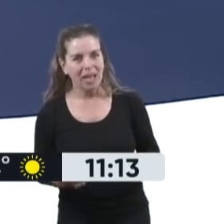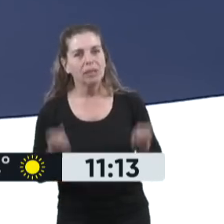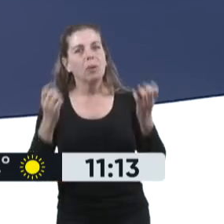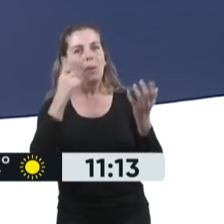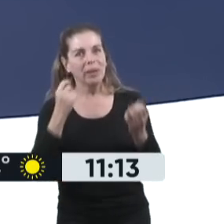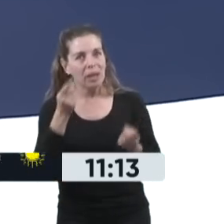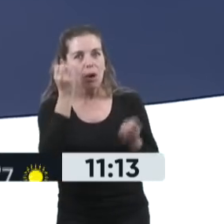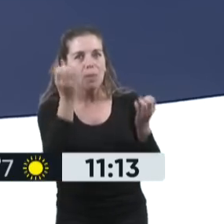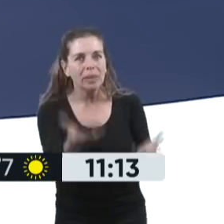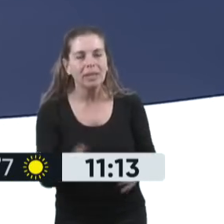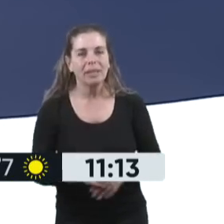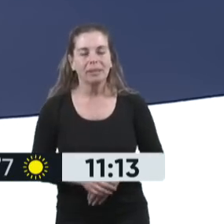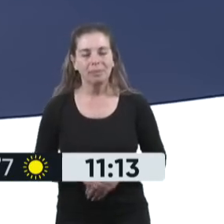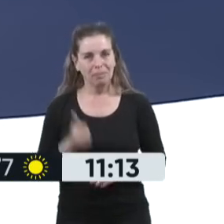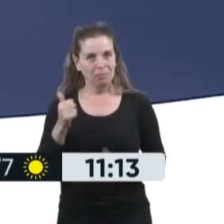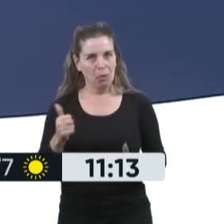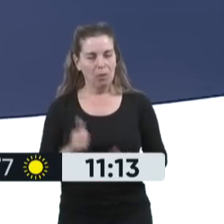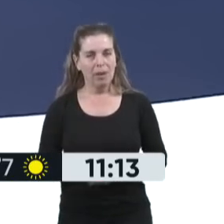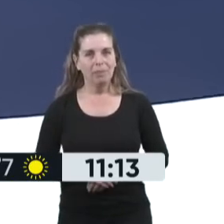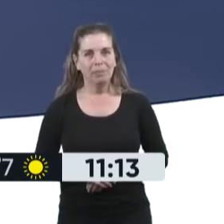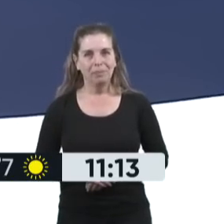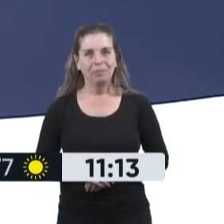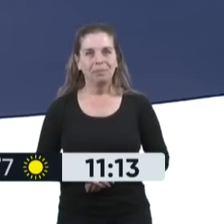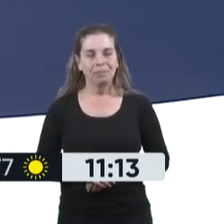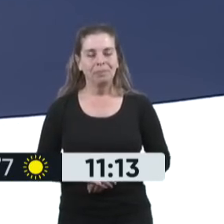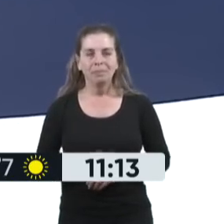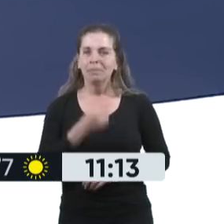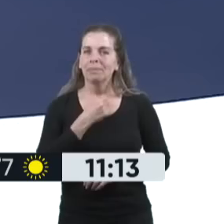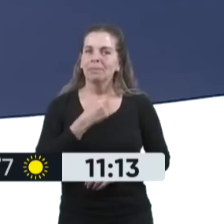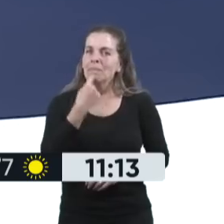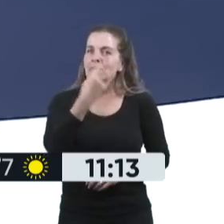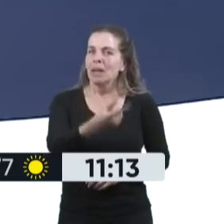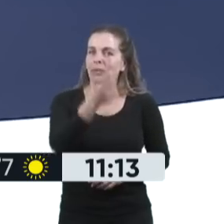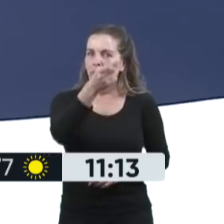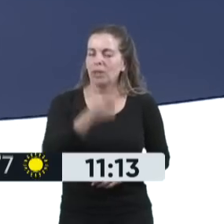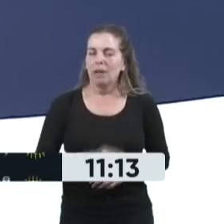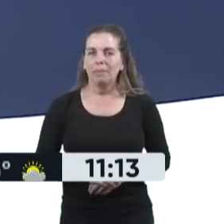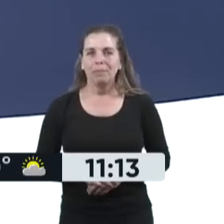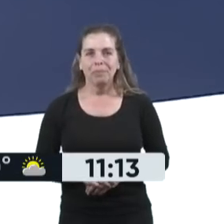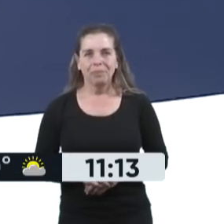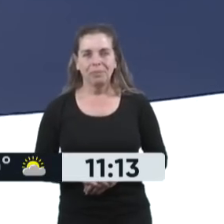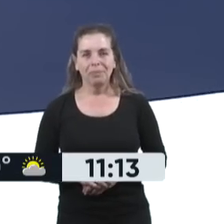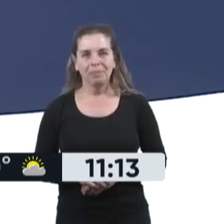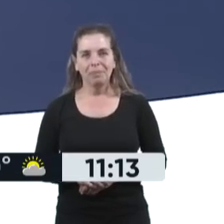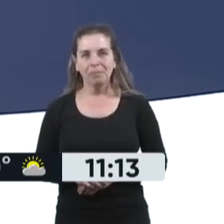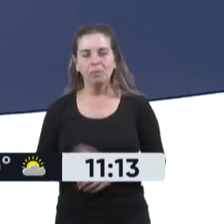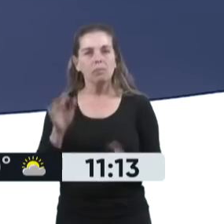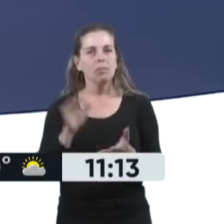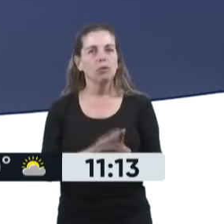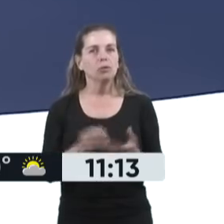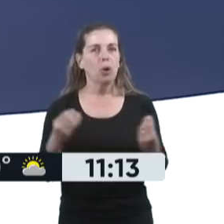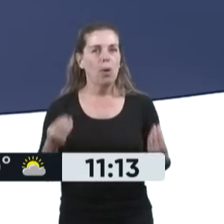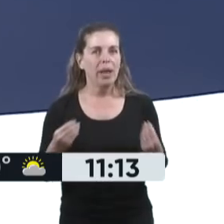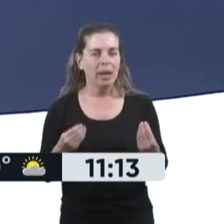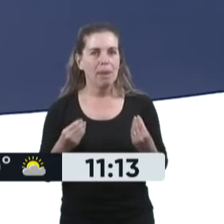Muy bien. Me alegra. Te quiero consultar, Manuel, sobre el desmantelamiento de